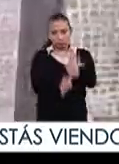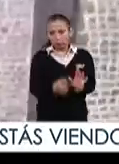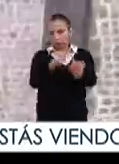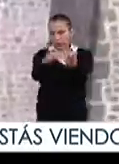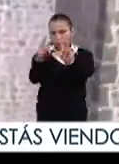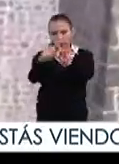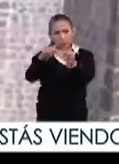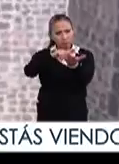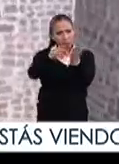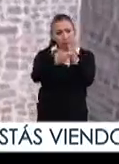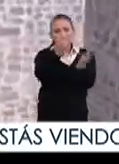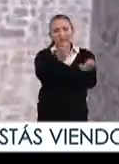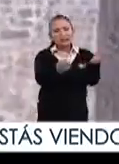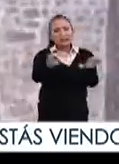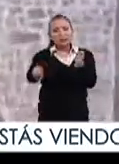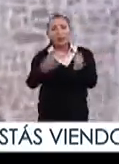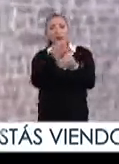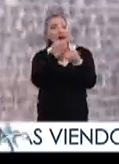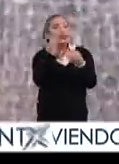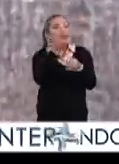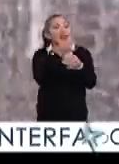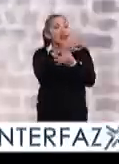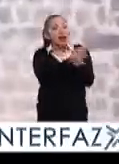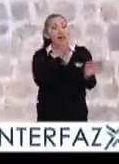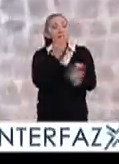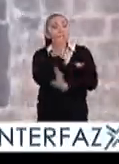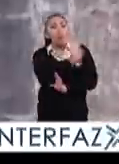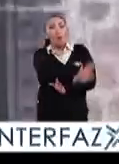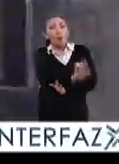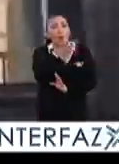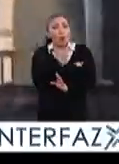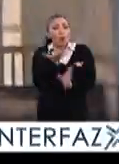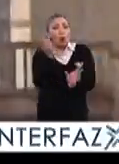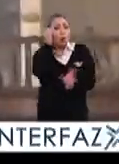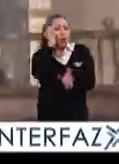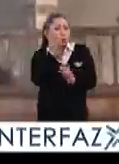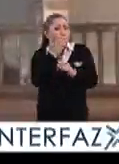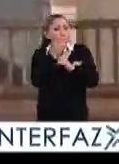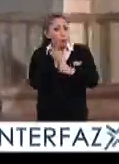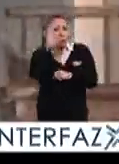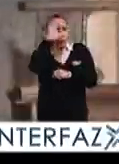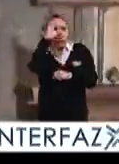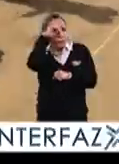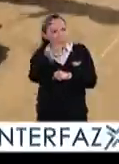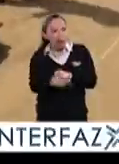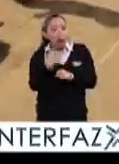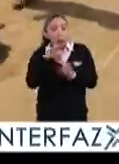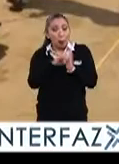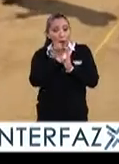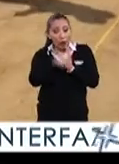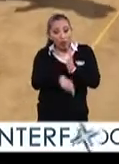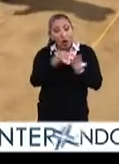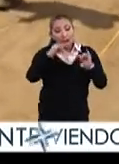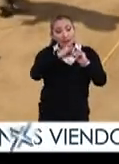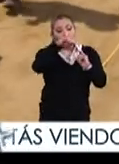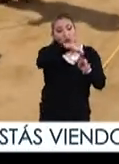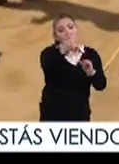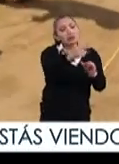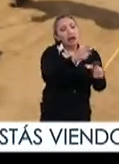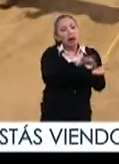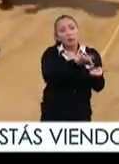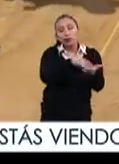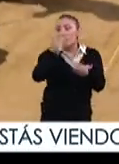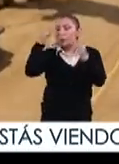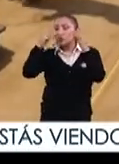presentaron varios proyectos que buscan difundir y preservar el patrimonio de México desde las necesidades institucionales